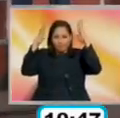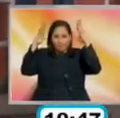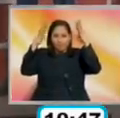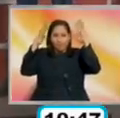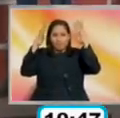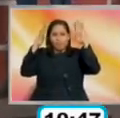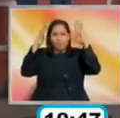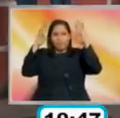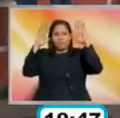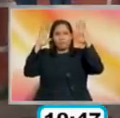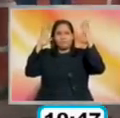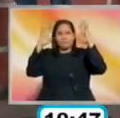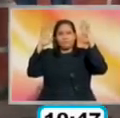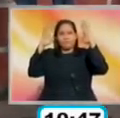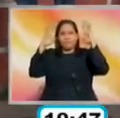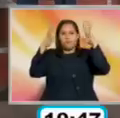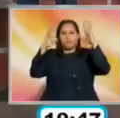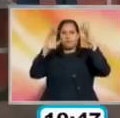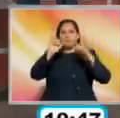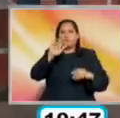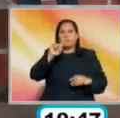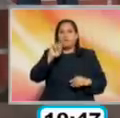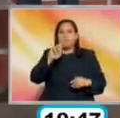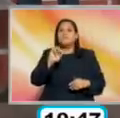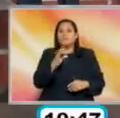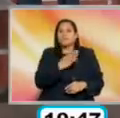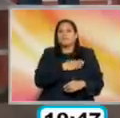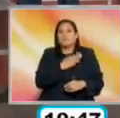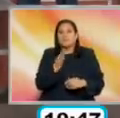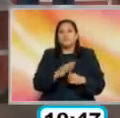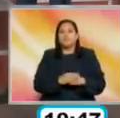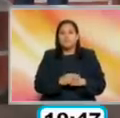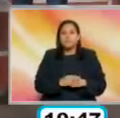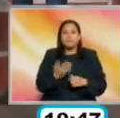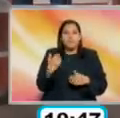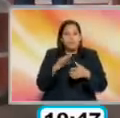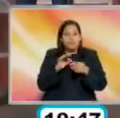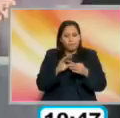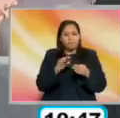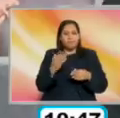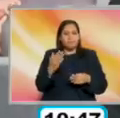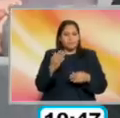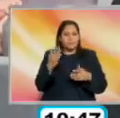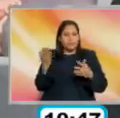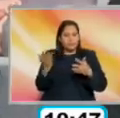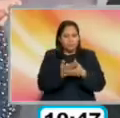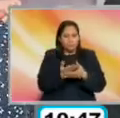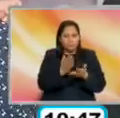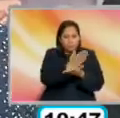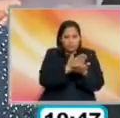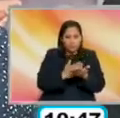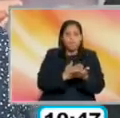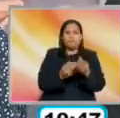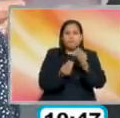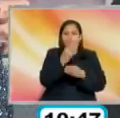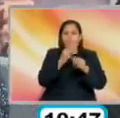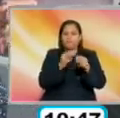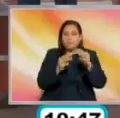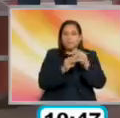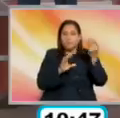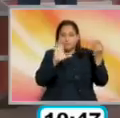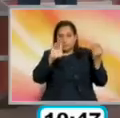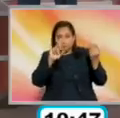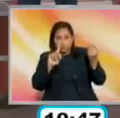El aplauso, el aplauso. Arturo. Bueno, comentábamos en el bloque pasado de este nuevo material